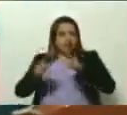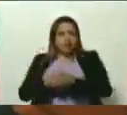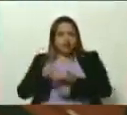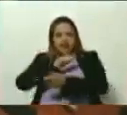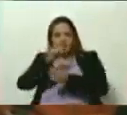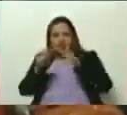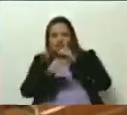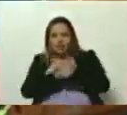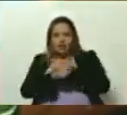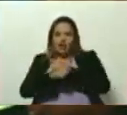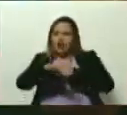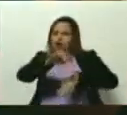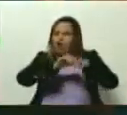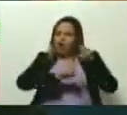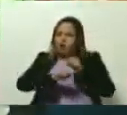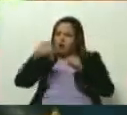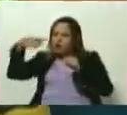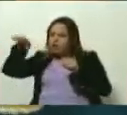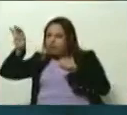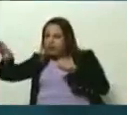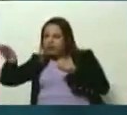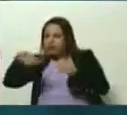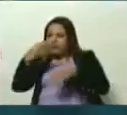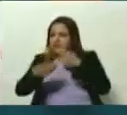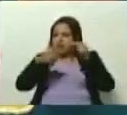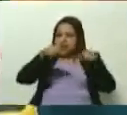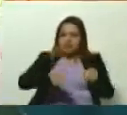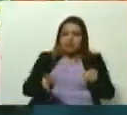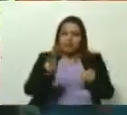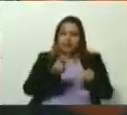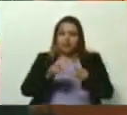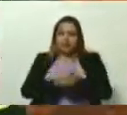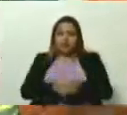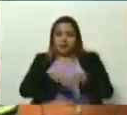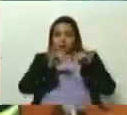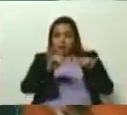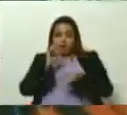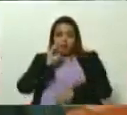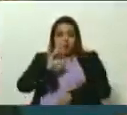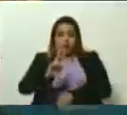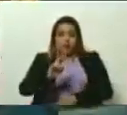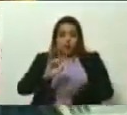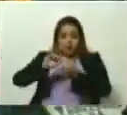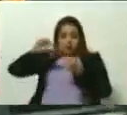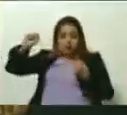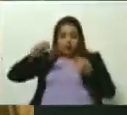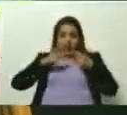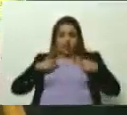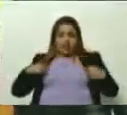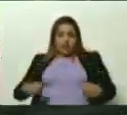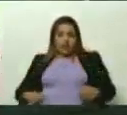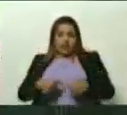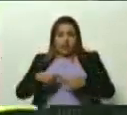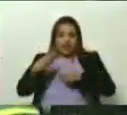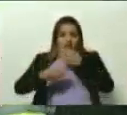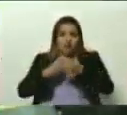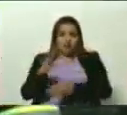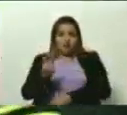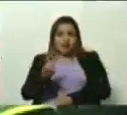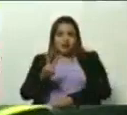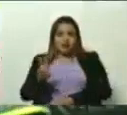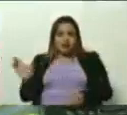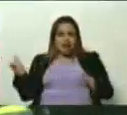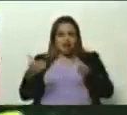las importaciones, porque fue elaborado en Venezuela, aquí mismo lo vemos con este cartel, hecho en Venezuela, en Manaure, el equipo de